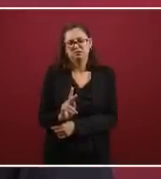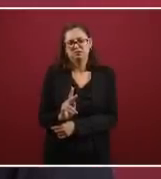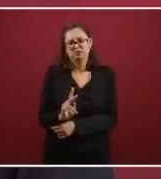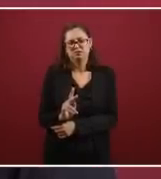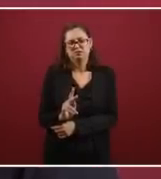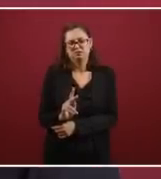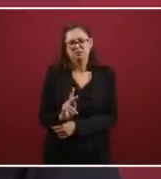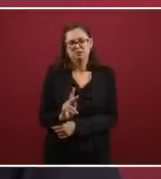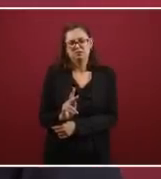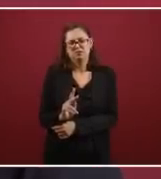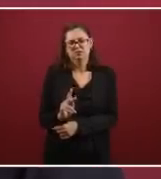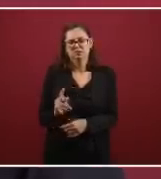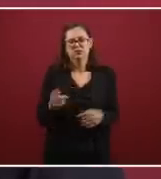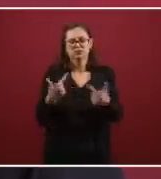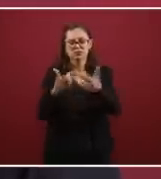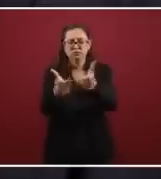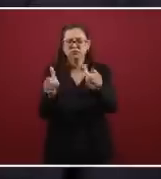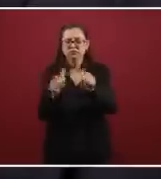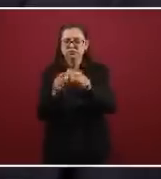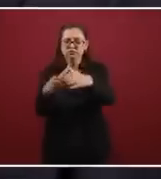tener un grupo selecto,